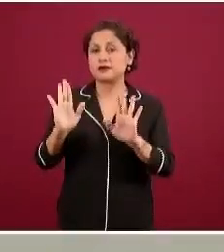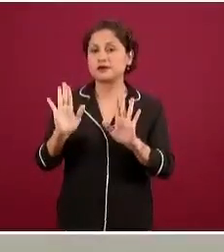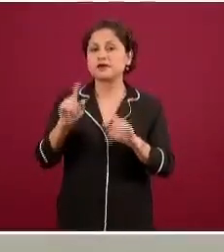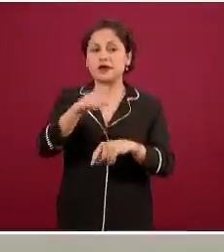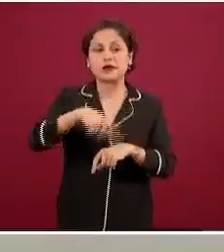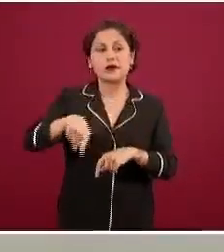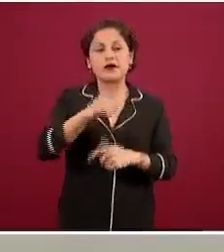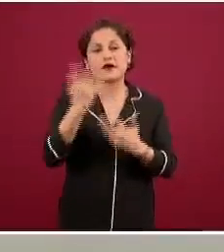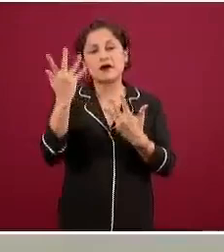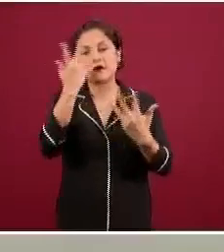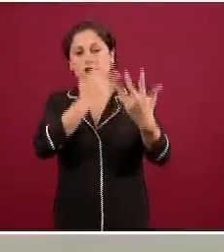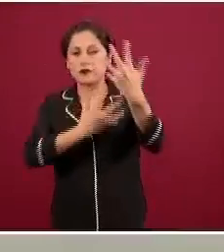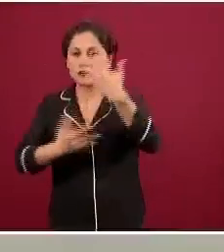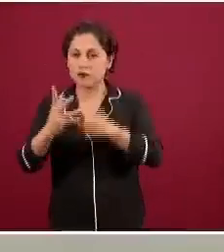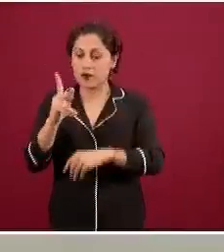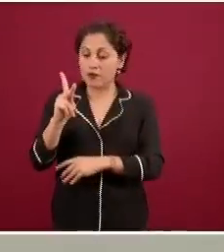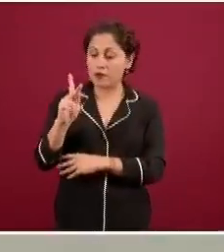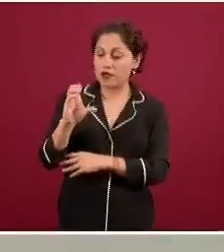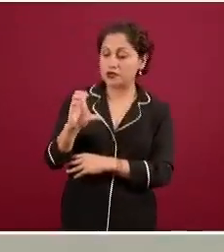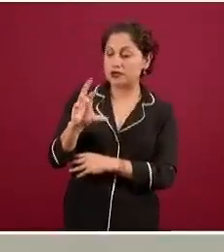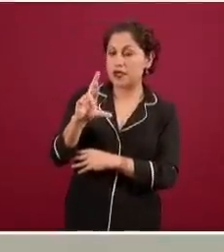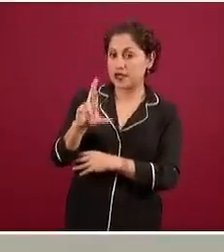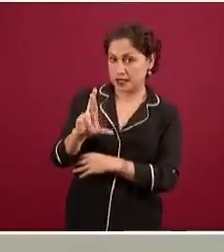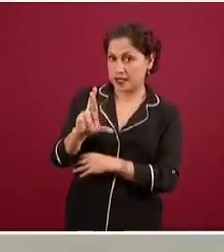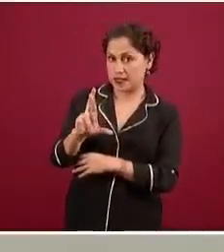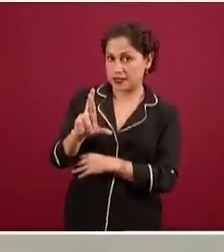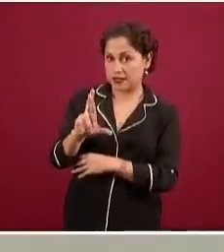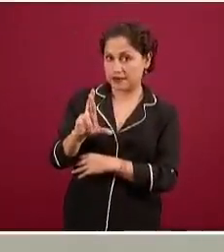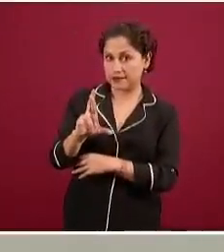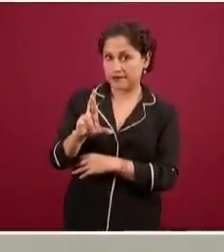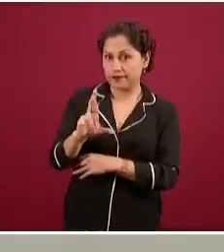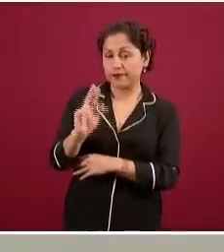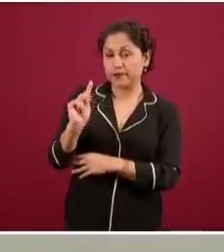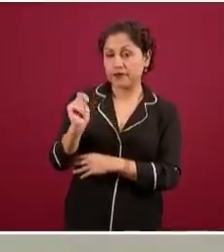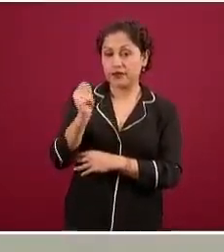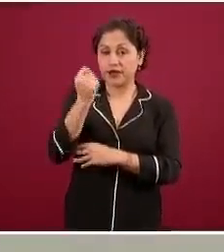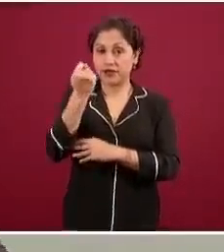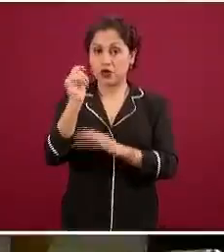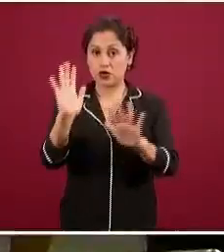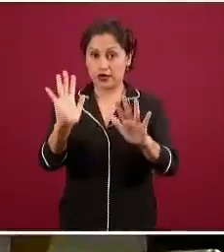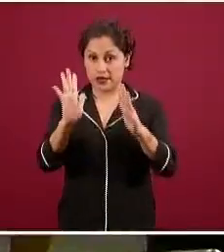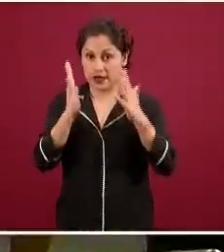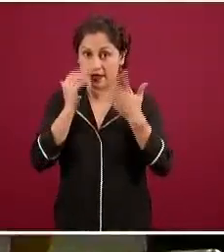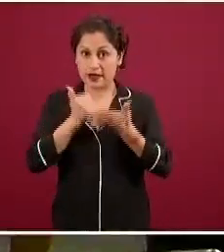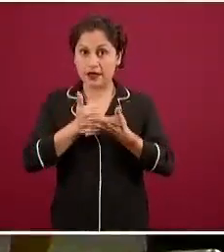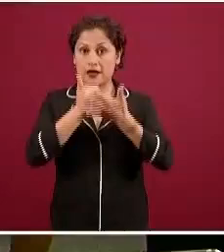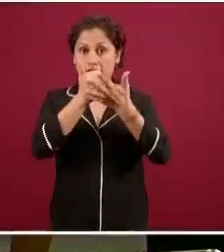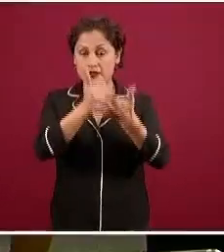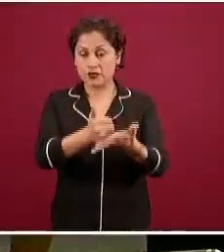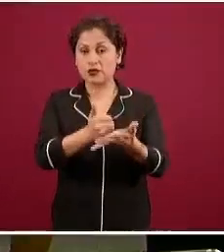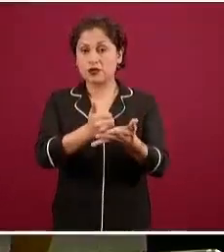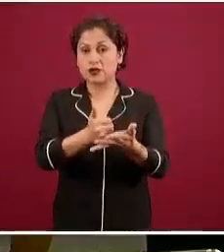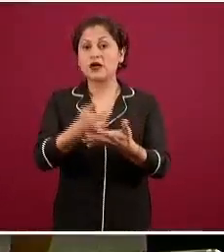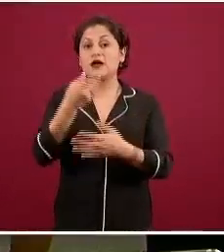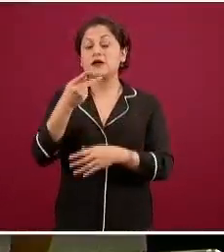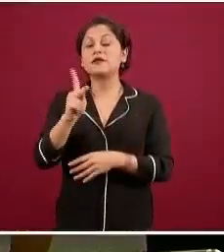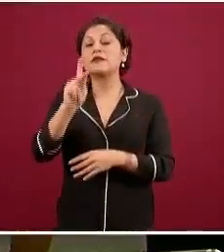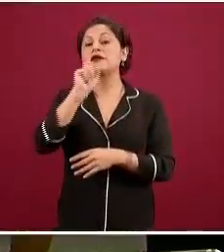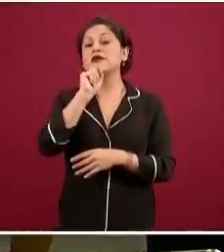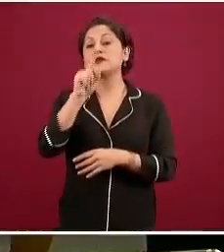lenguaje. PCRs que son más rápidas, como la tecnología Expert, o una que desarrolló un laboratorio que se